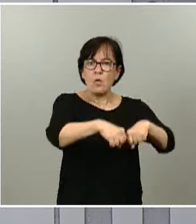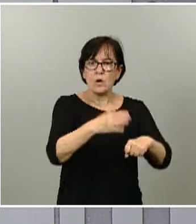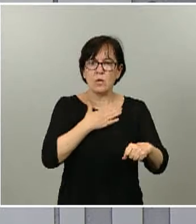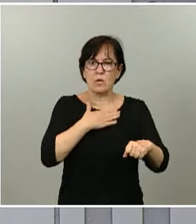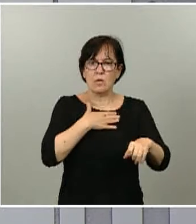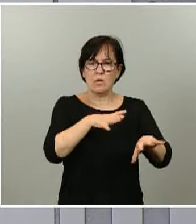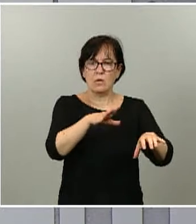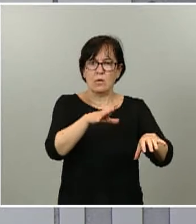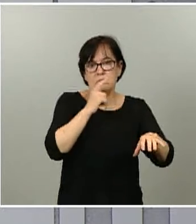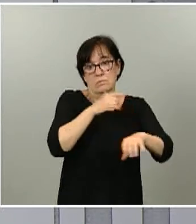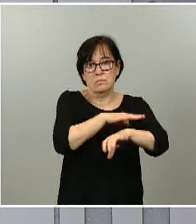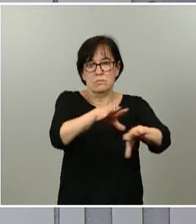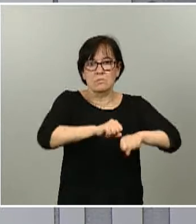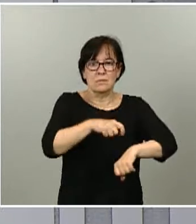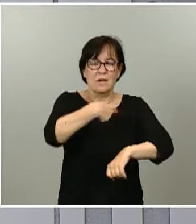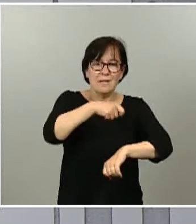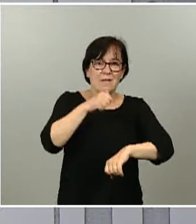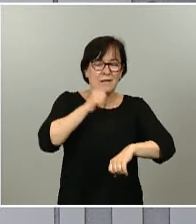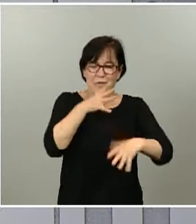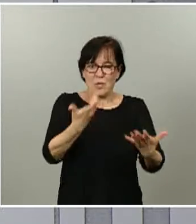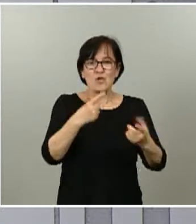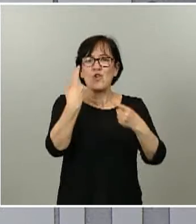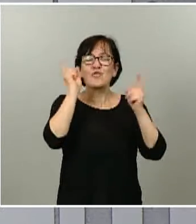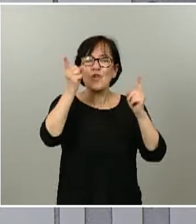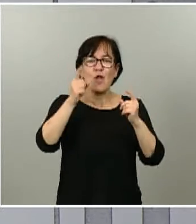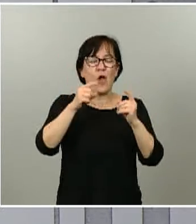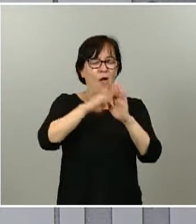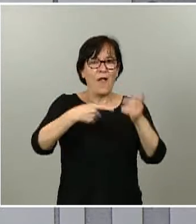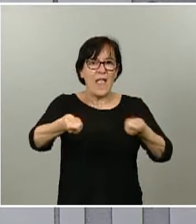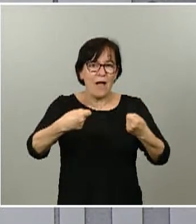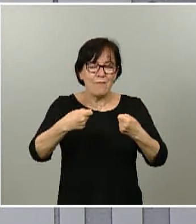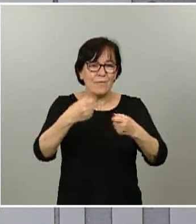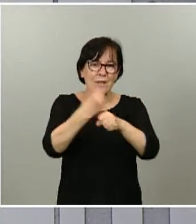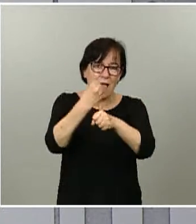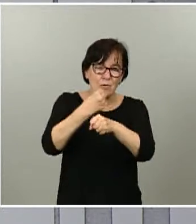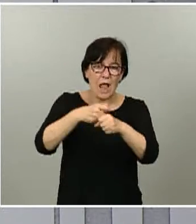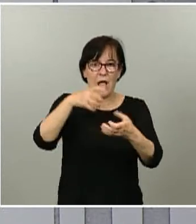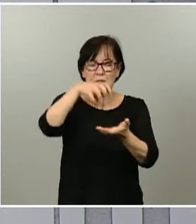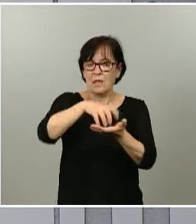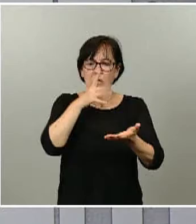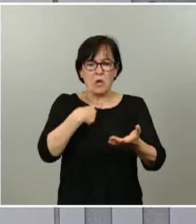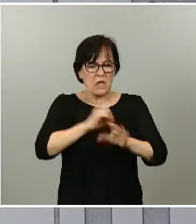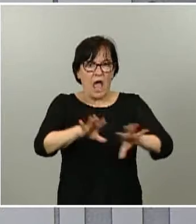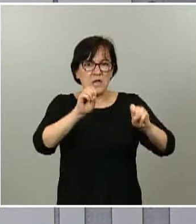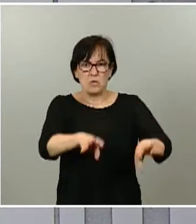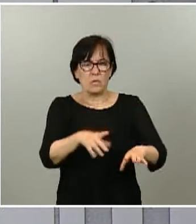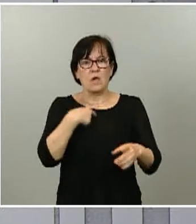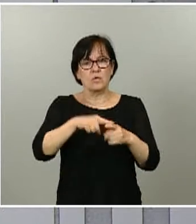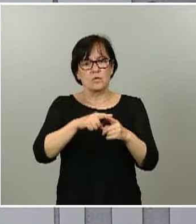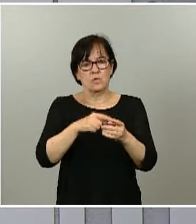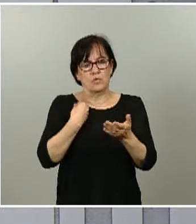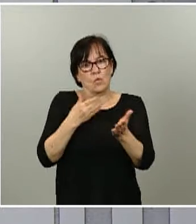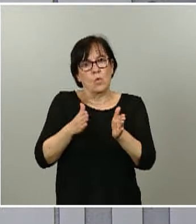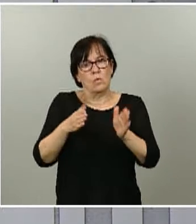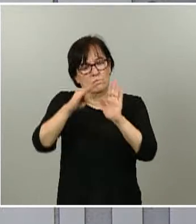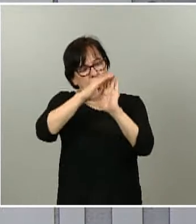solo con las cuestiones relativas al mercado laboral, sino otras materias, como si el Gobierno hubiera renunciado, ¿no?, a su hoja de ruta que venía marcada